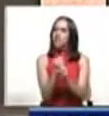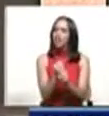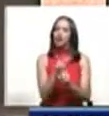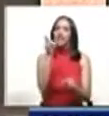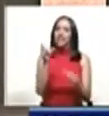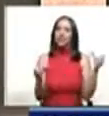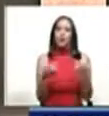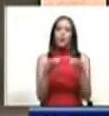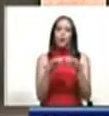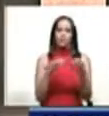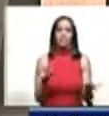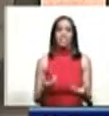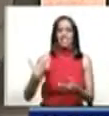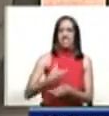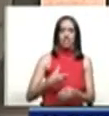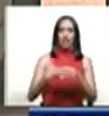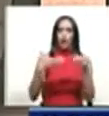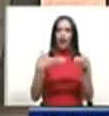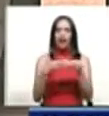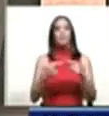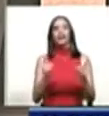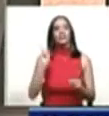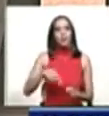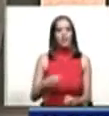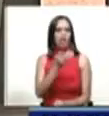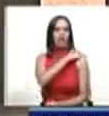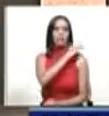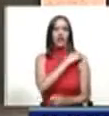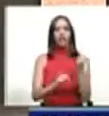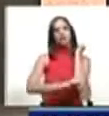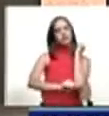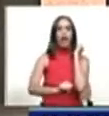productivo que se le inyecta dólares, pero que a la vez da la espalda, voltea y da una